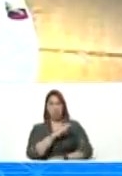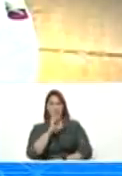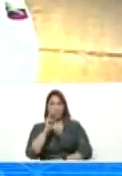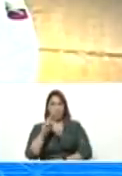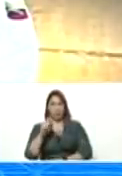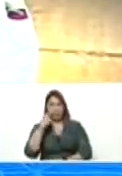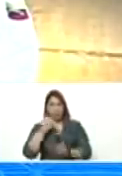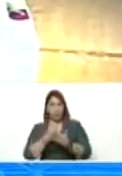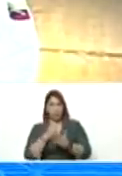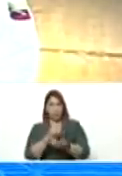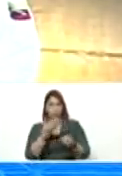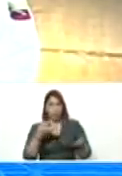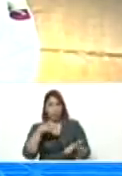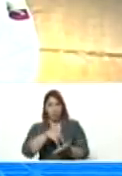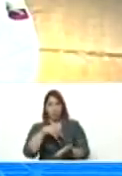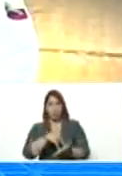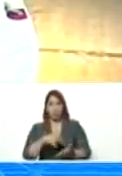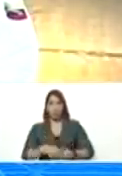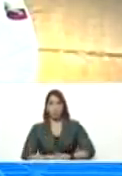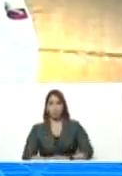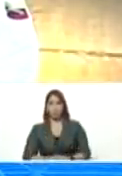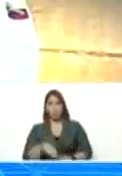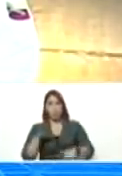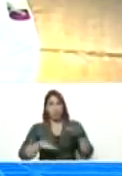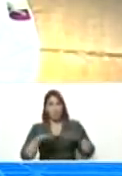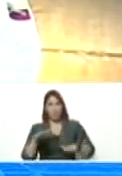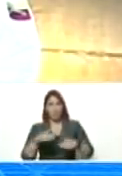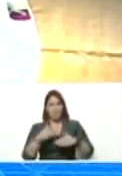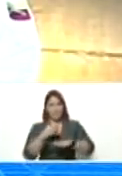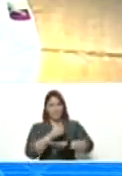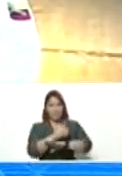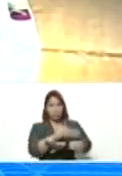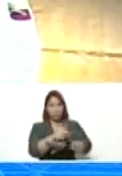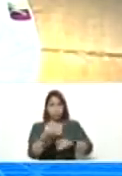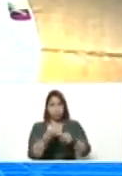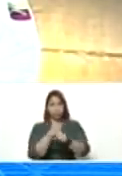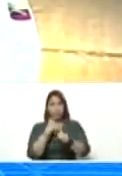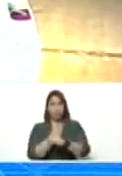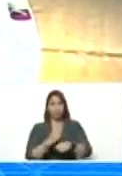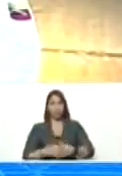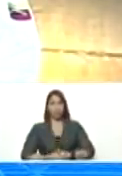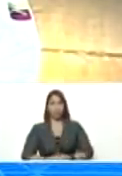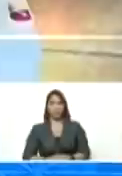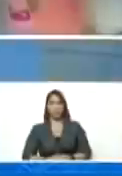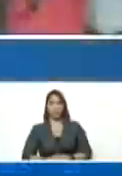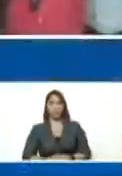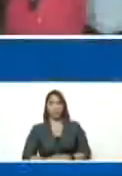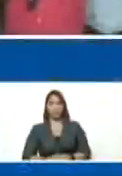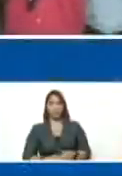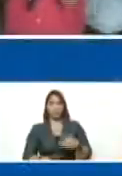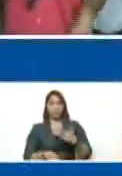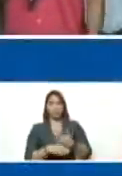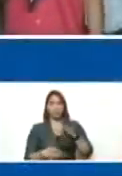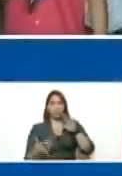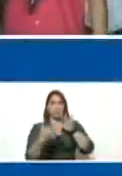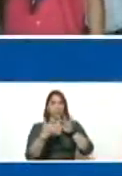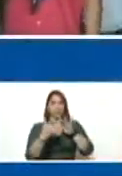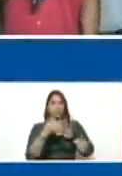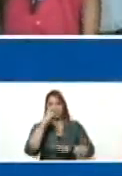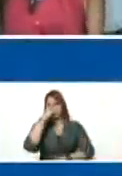Fíjense ustedes en Carabobo, a pesar de que se alargó la jornada, vámonos a